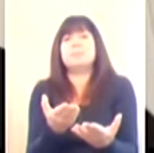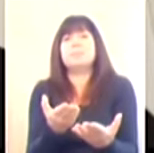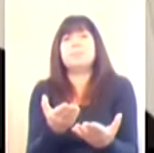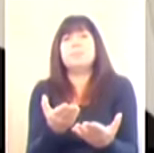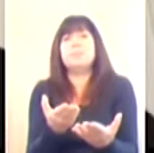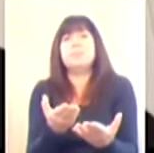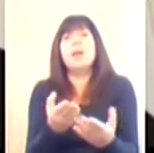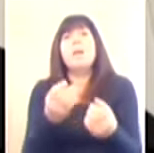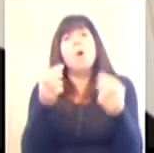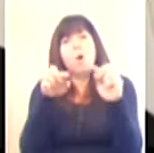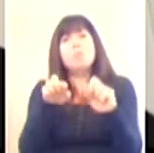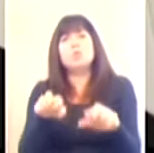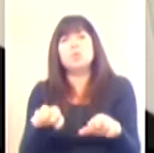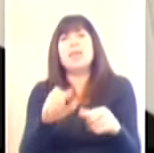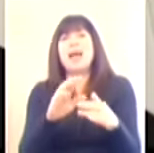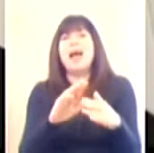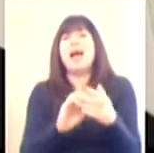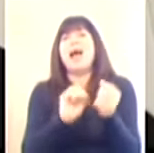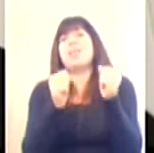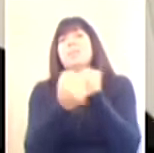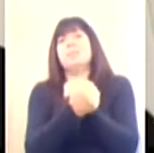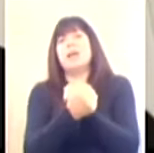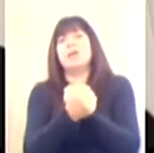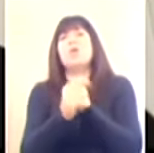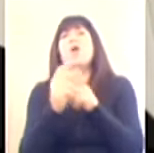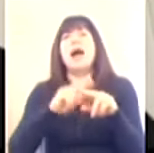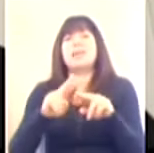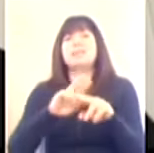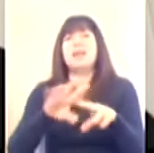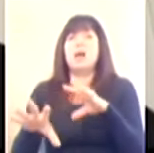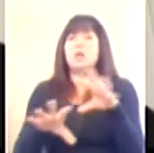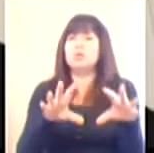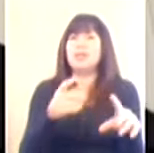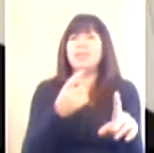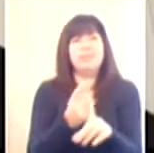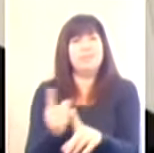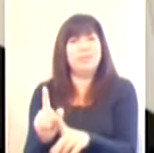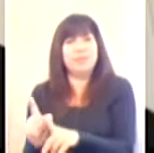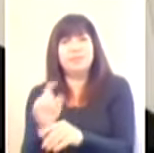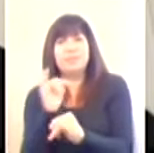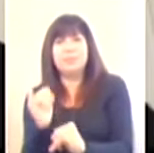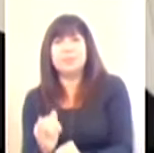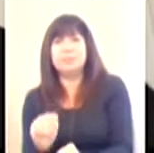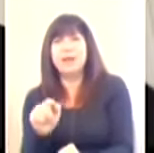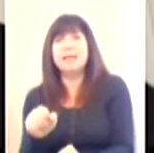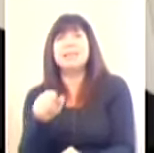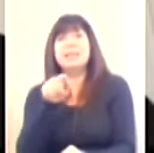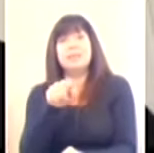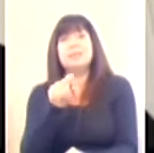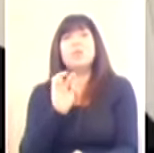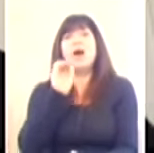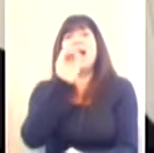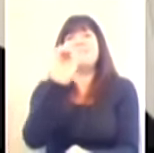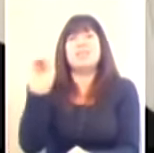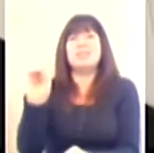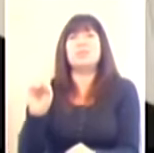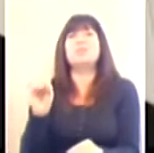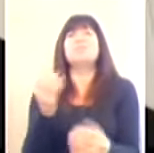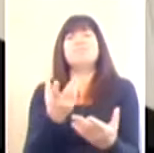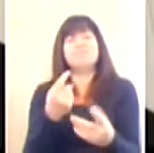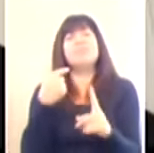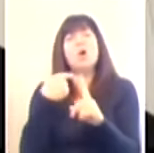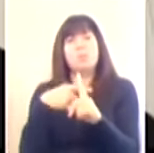tenemos más posibilidades de adaptar nuestra manera de hacer las cosas de lo que pensábamos. Yo creo que eso, de nuevo, es una señal de optimismo respecto de la capacidad que